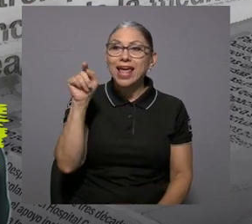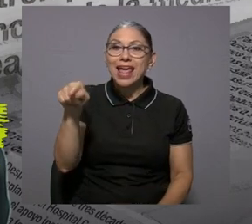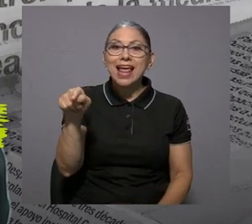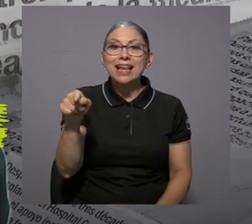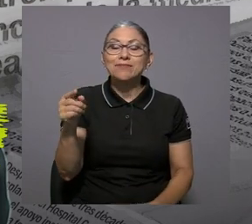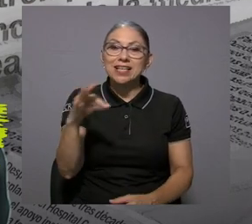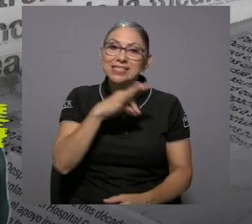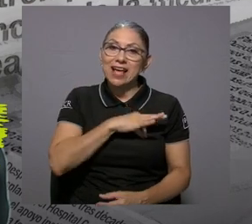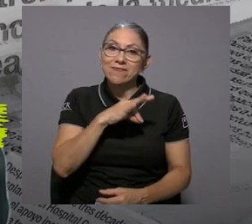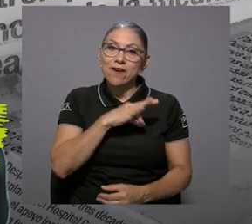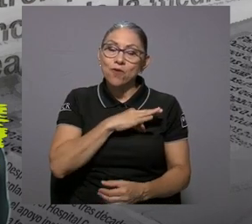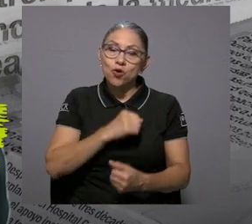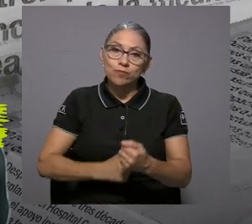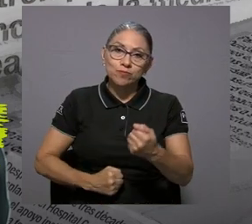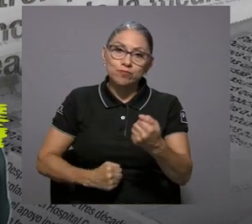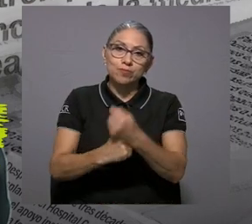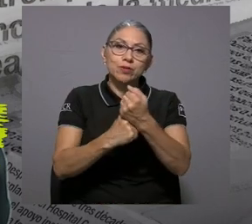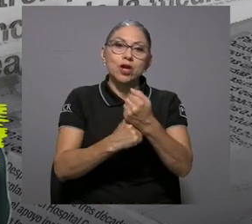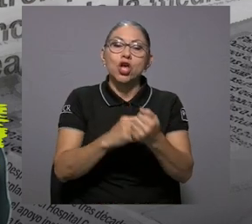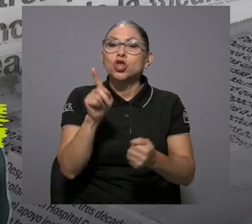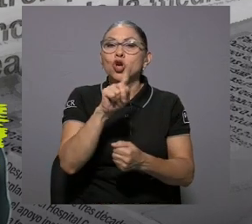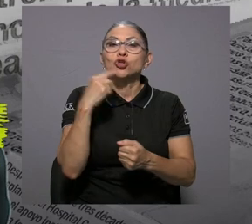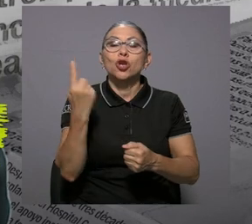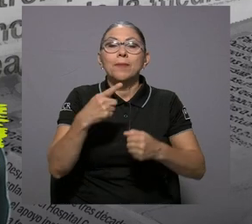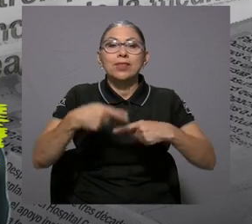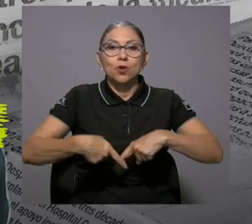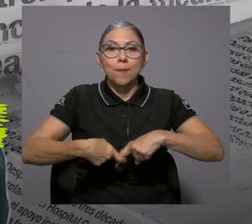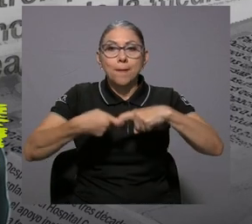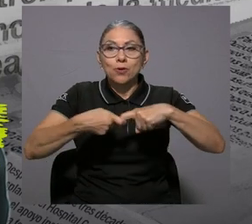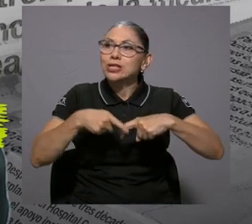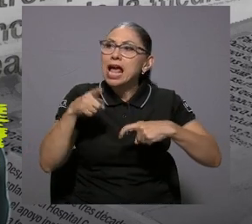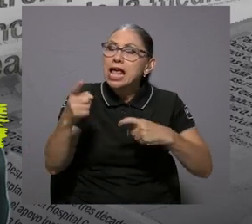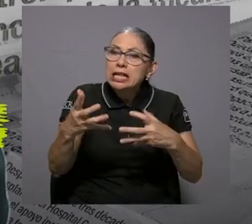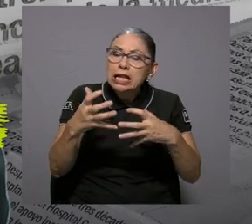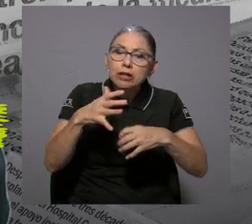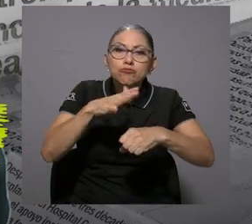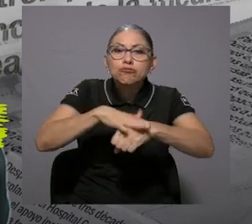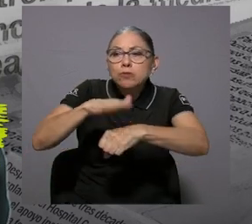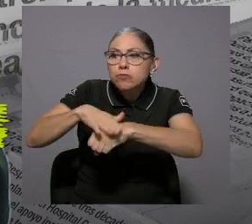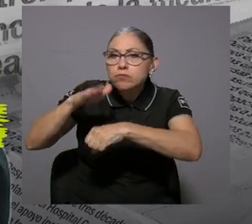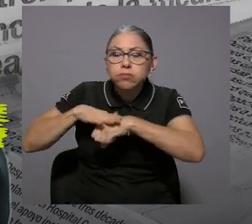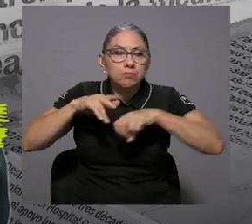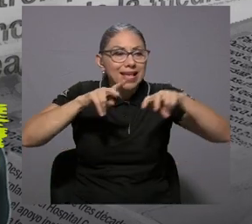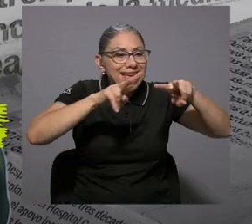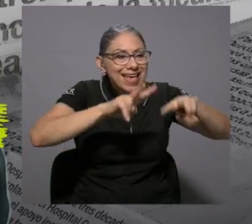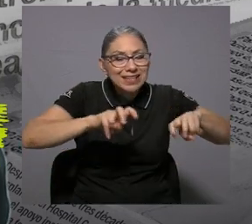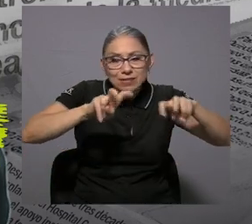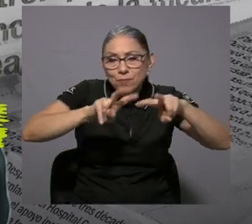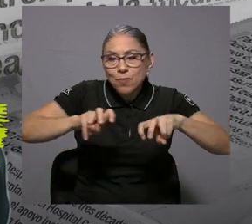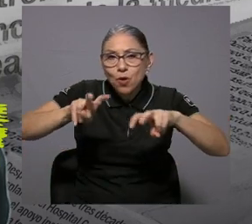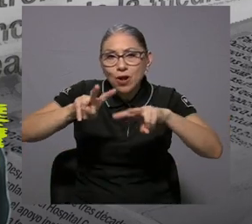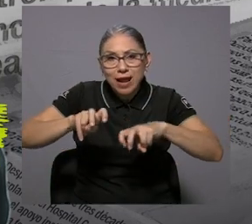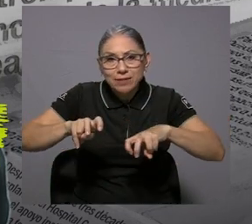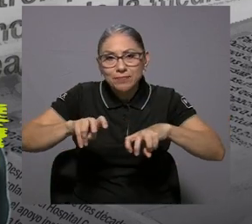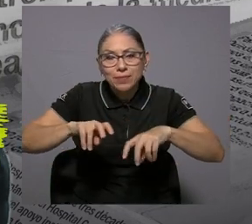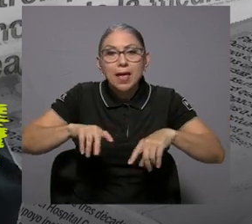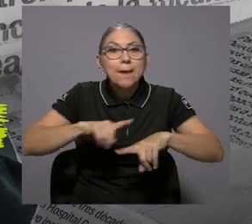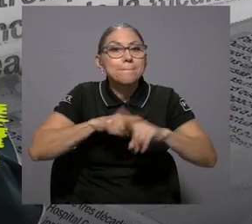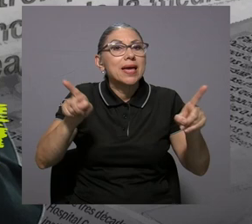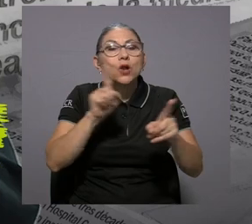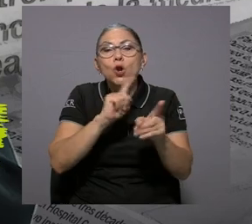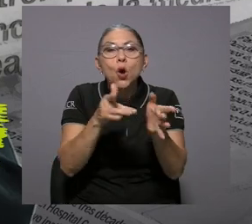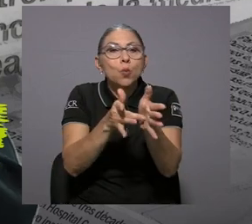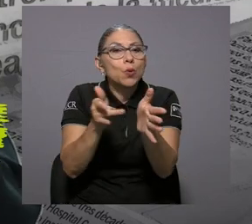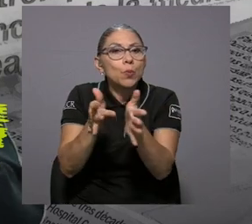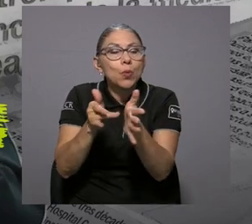es decir, una interdicción de explorar y explotar de manera minera los fondos marinos. Hay